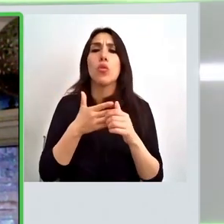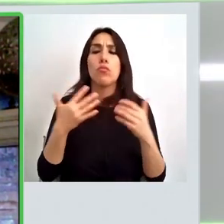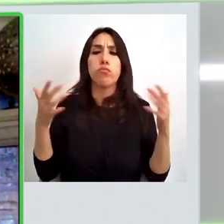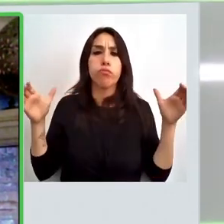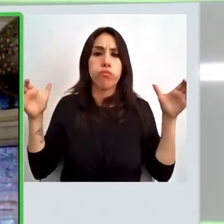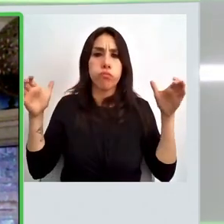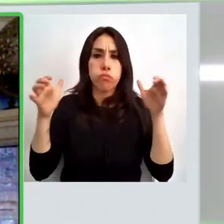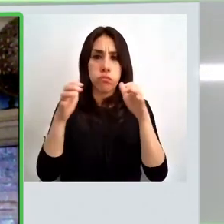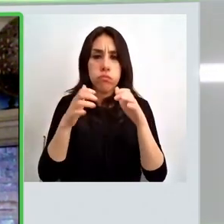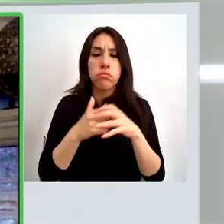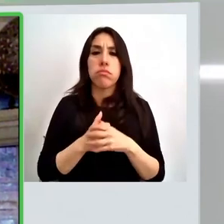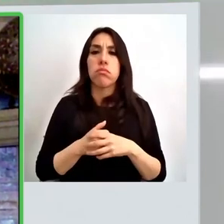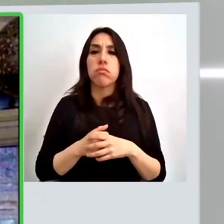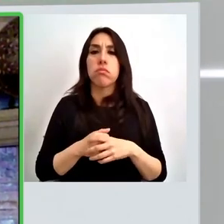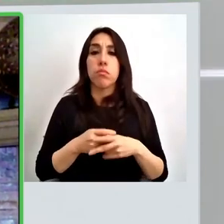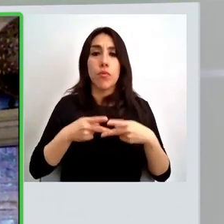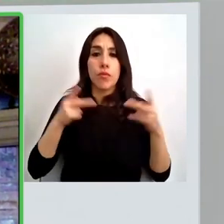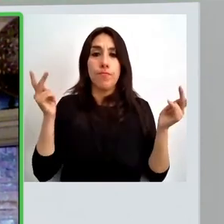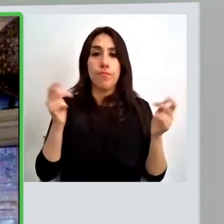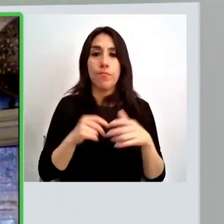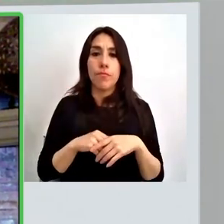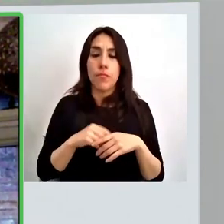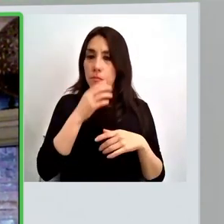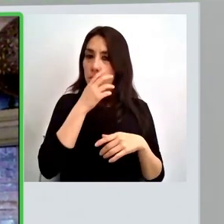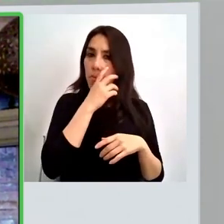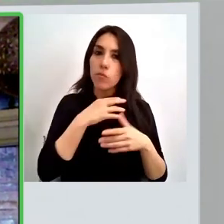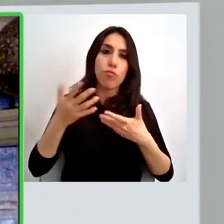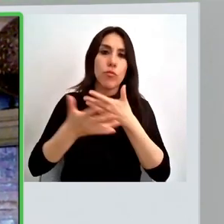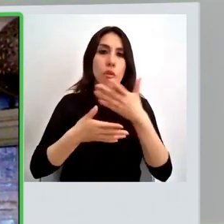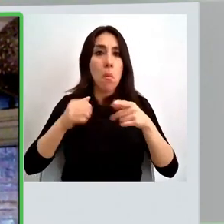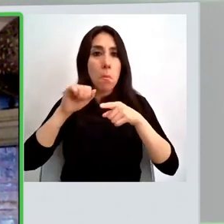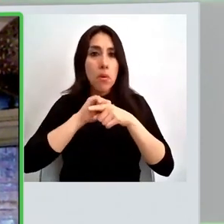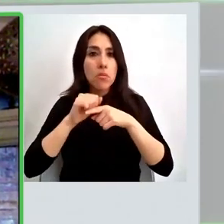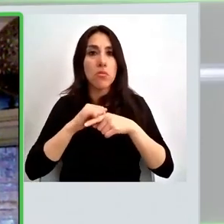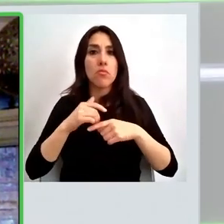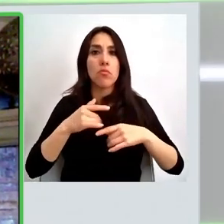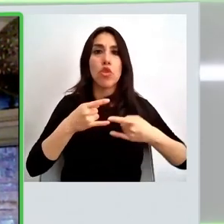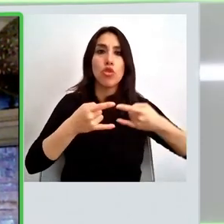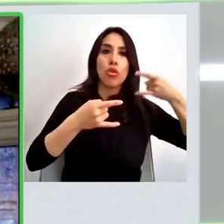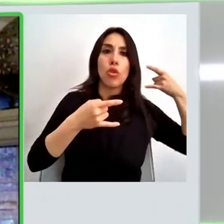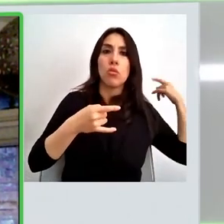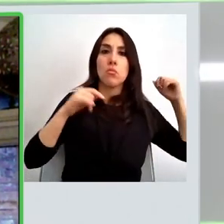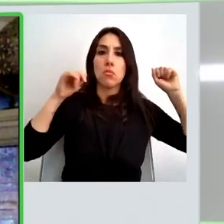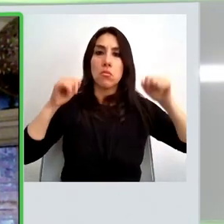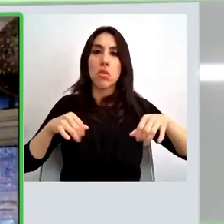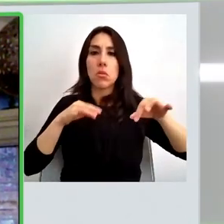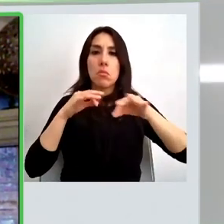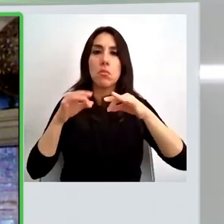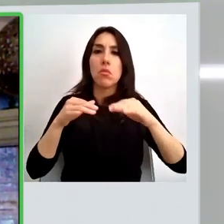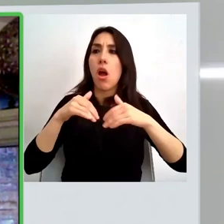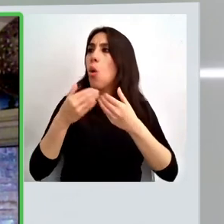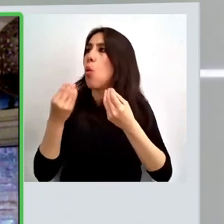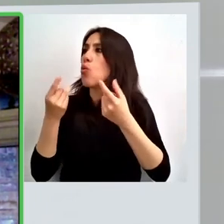compartir sus prácticas y sus historias para que puedan contar lo que están haciendo en sus distintas actividades